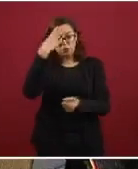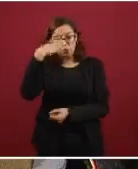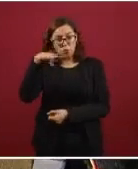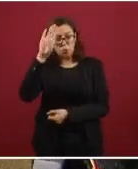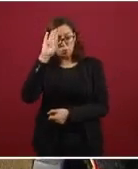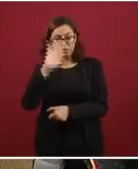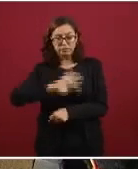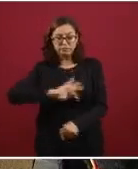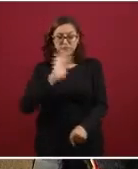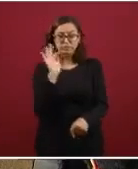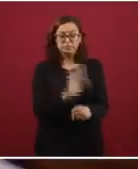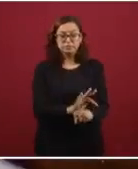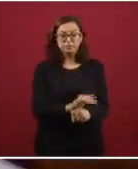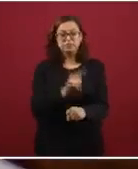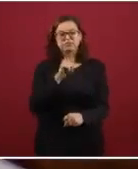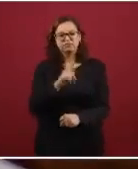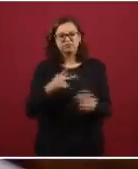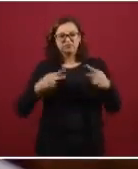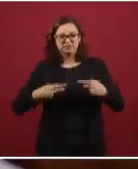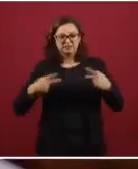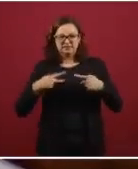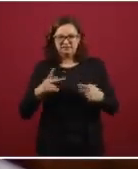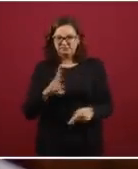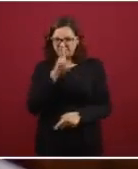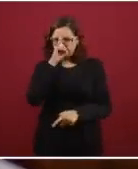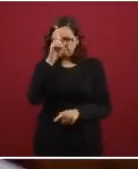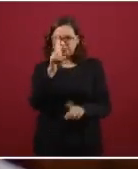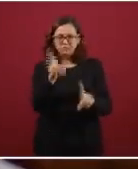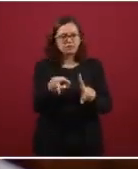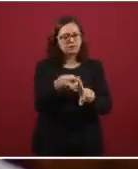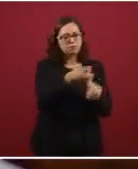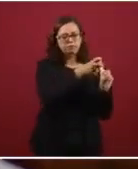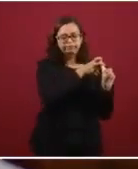tiene y qué medidas se están tomando para